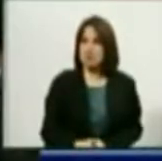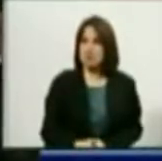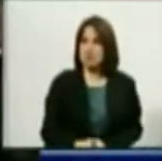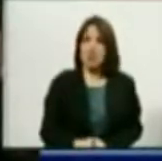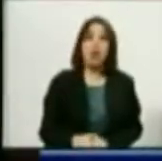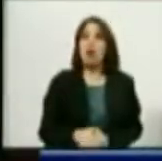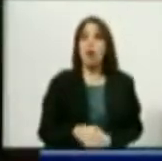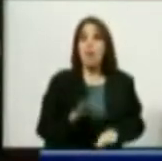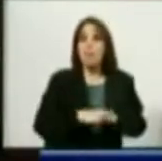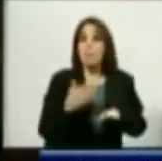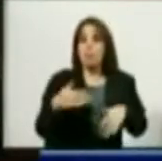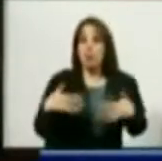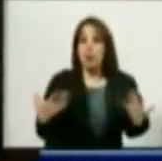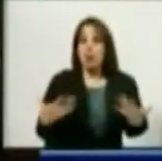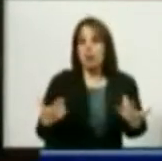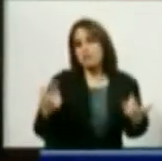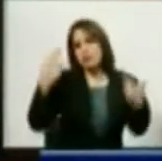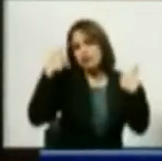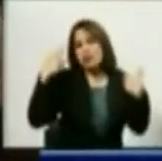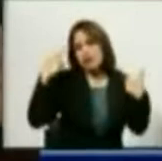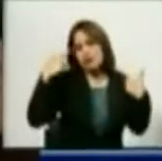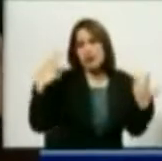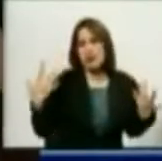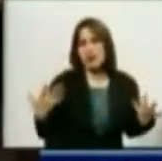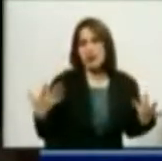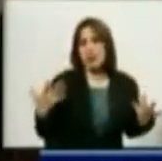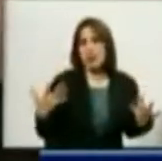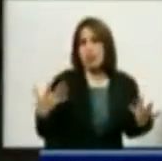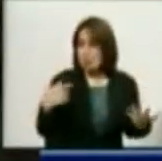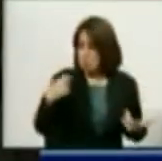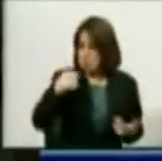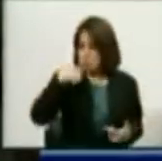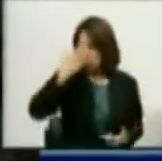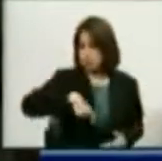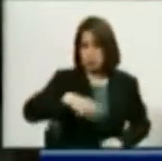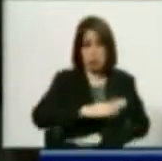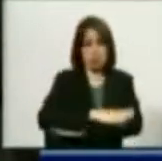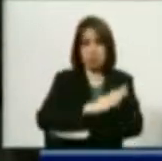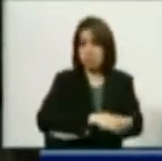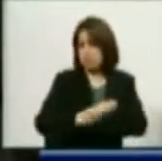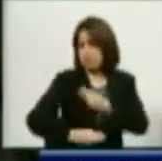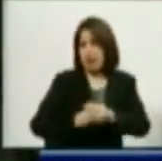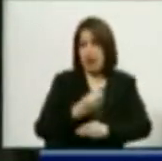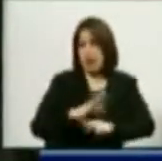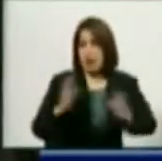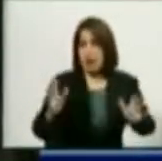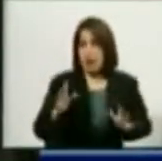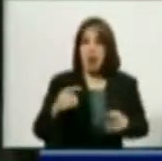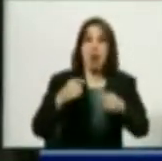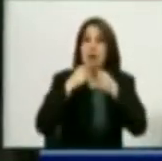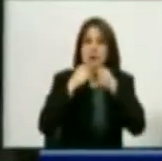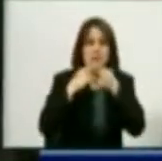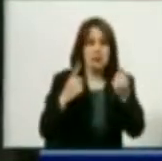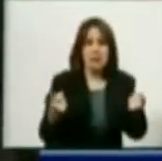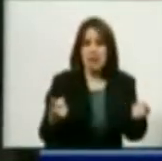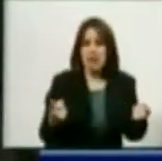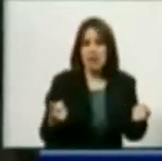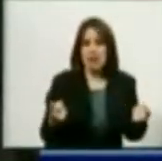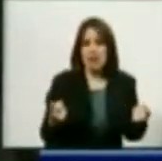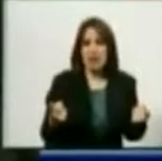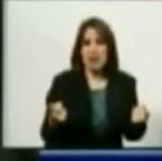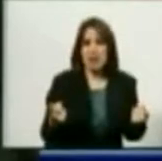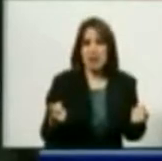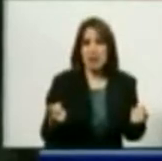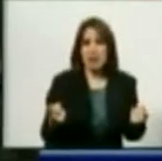Porque además ya sé que hágase lo que se haga dígase lo que se diga